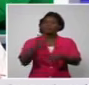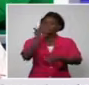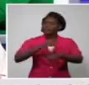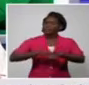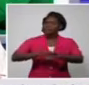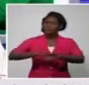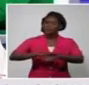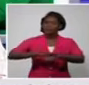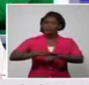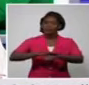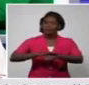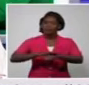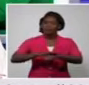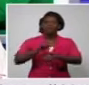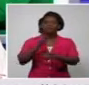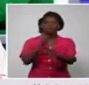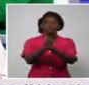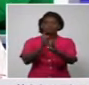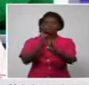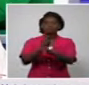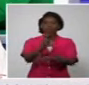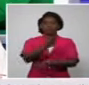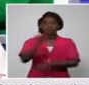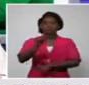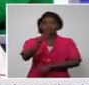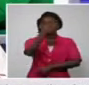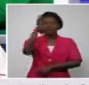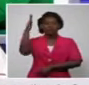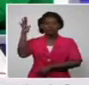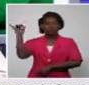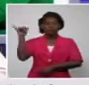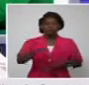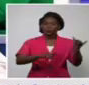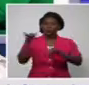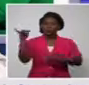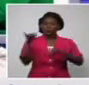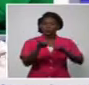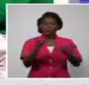de viajeros, que representa el 26,7%.